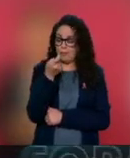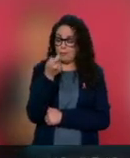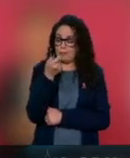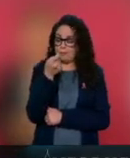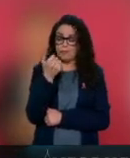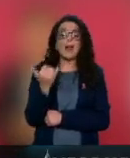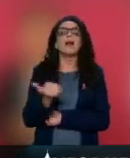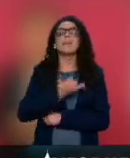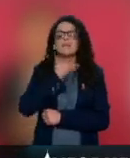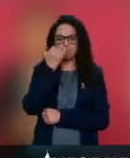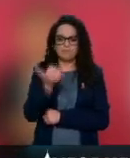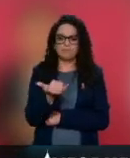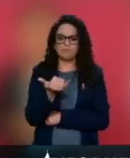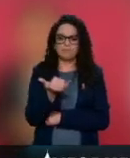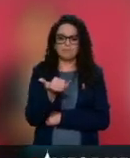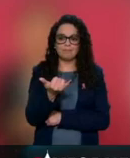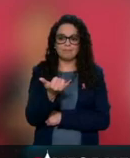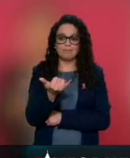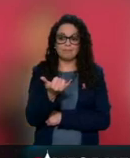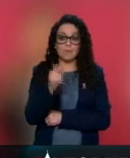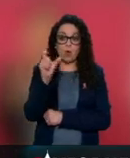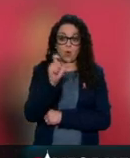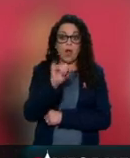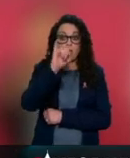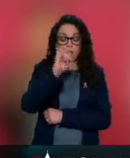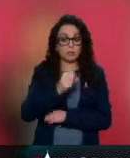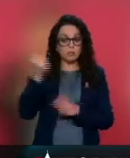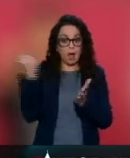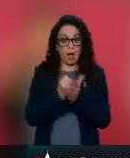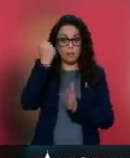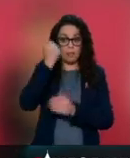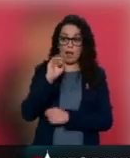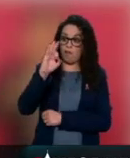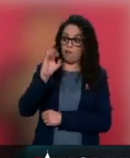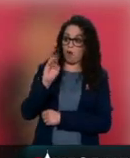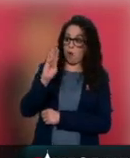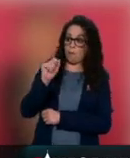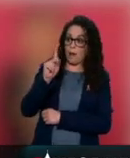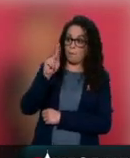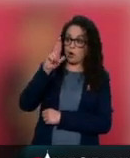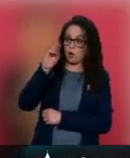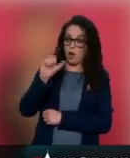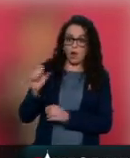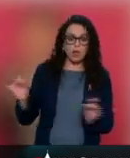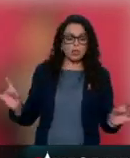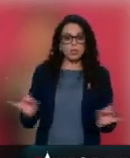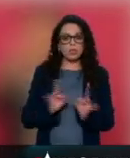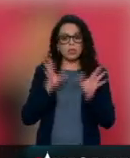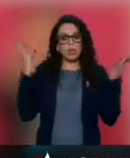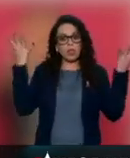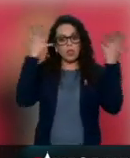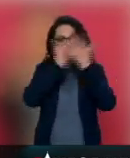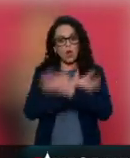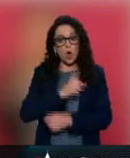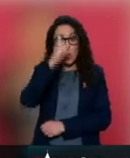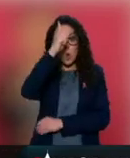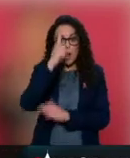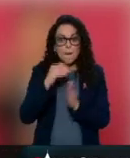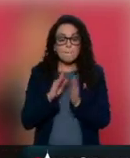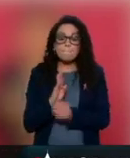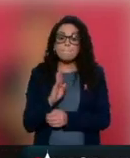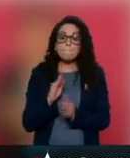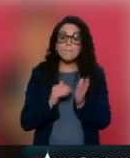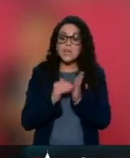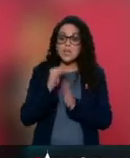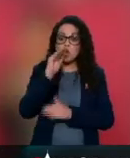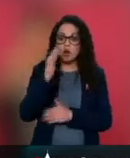solo cuando lo aprueban, el FOBAPROA, ya es 1 billón. O sea, de 125